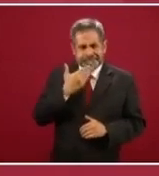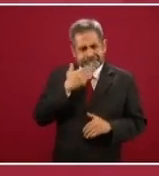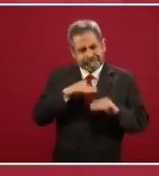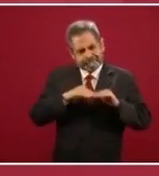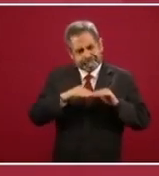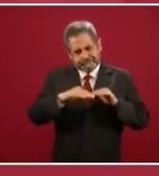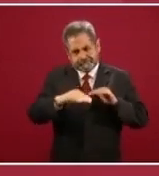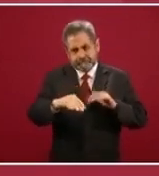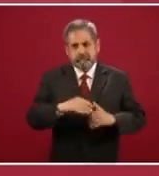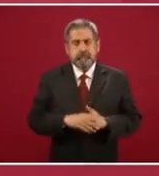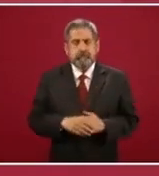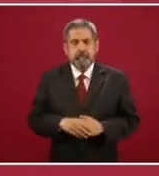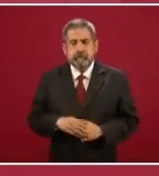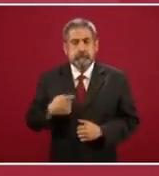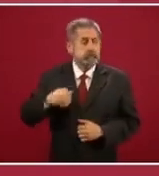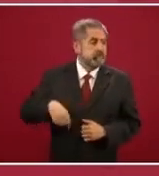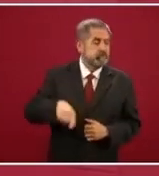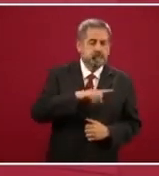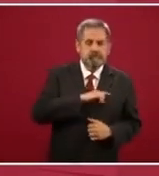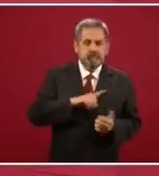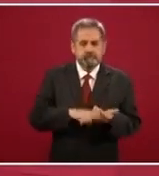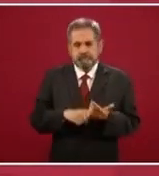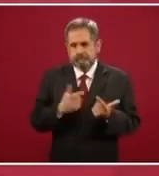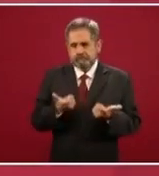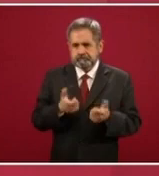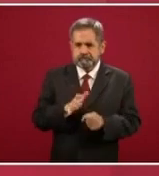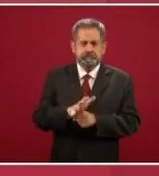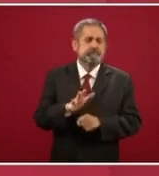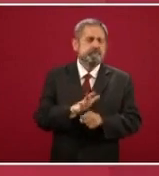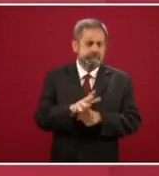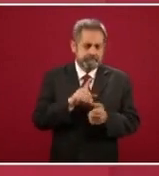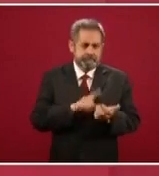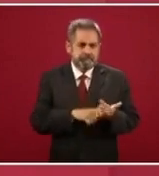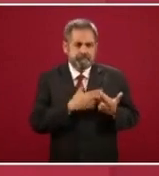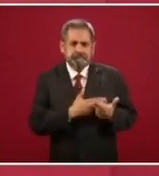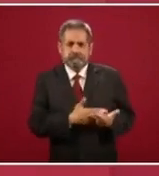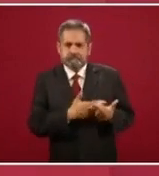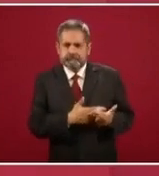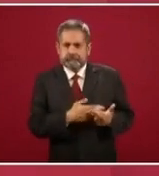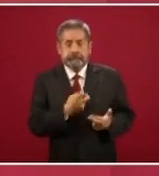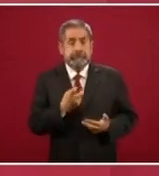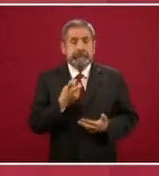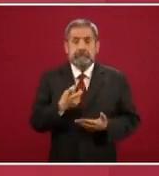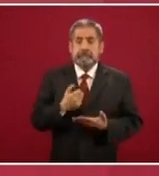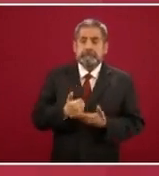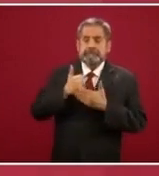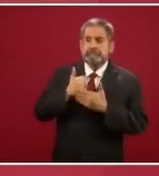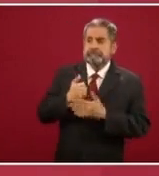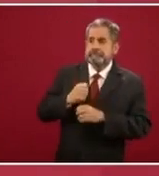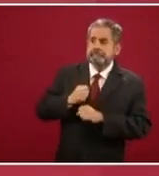que tenemos finanzas públicas sanas, eso nos ayuda mucho